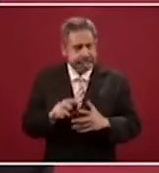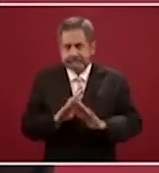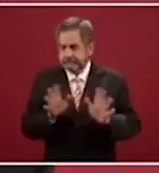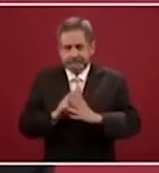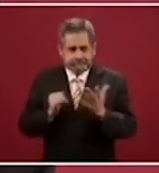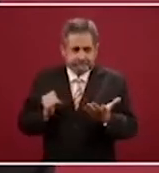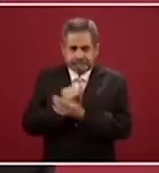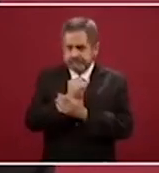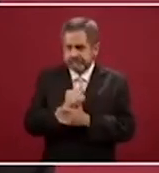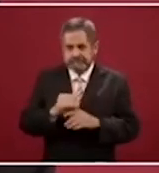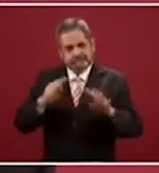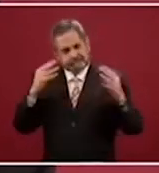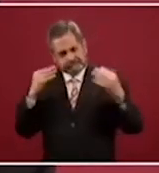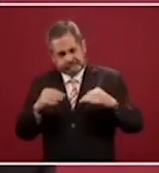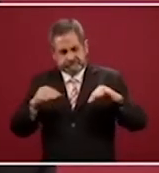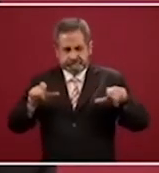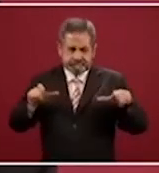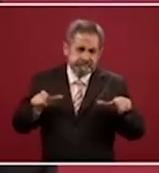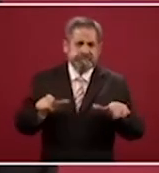actuar.